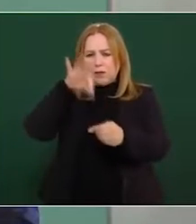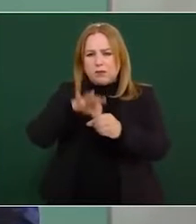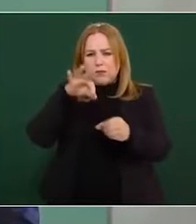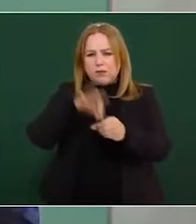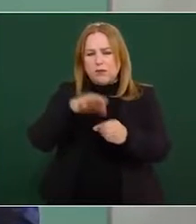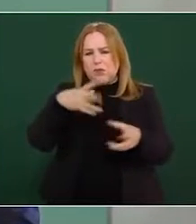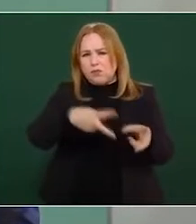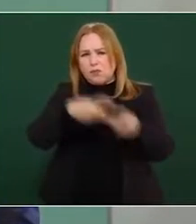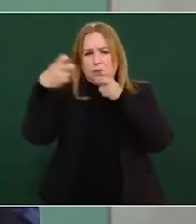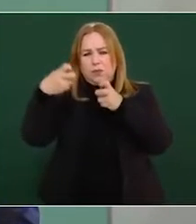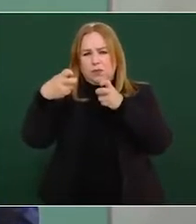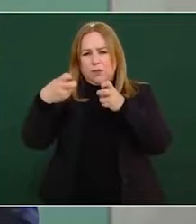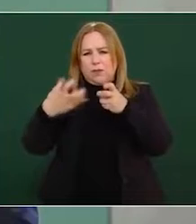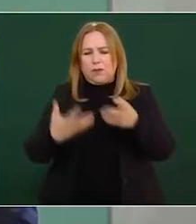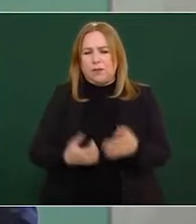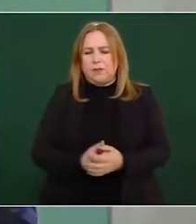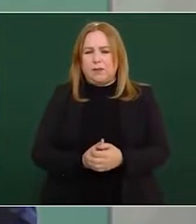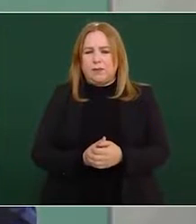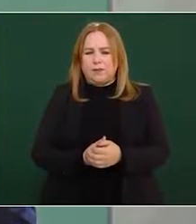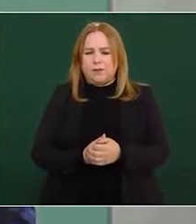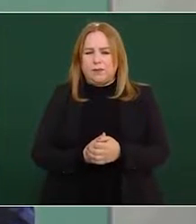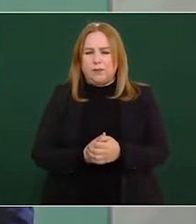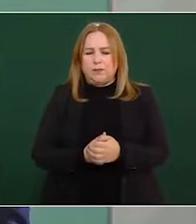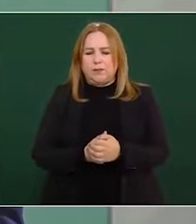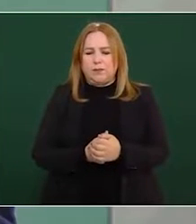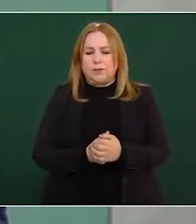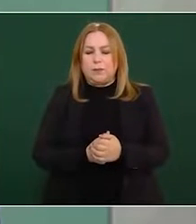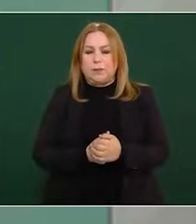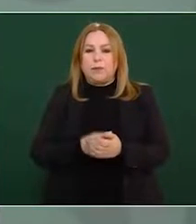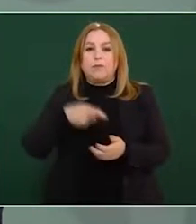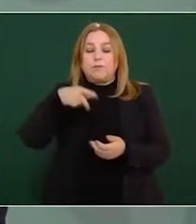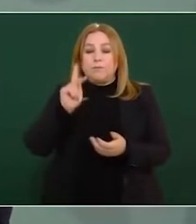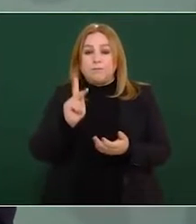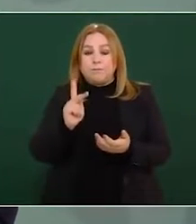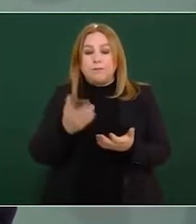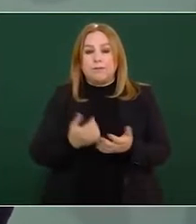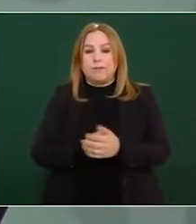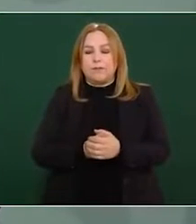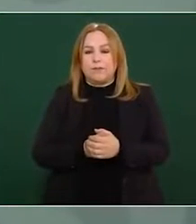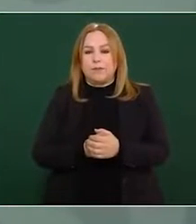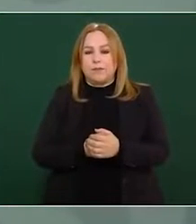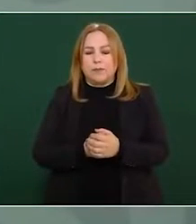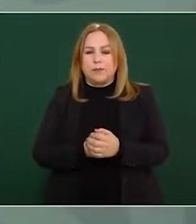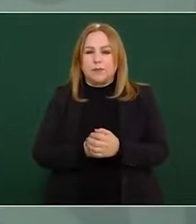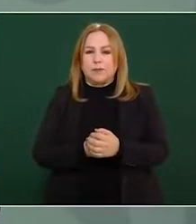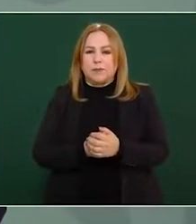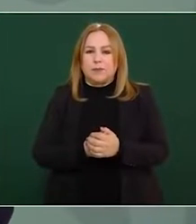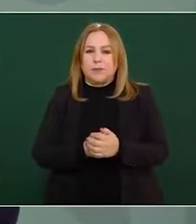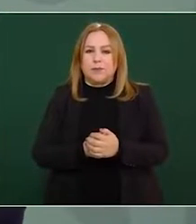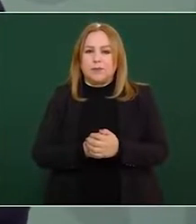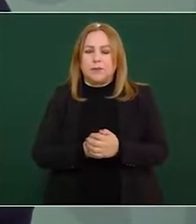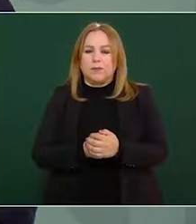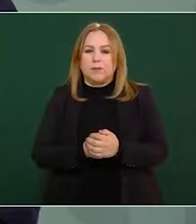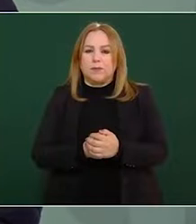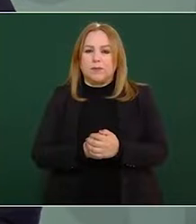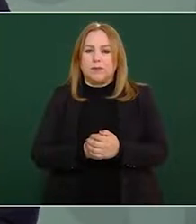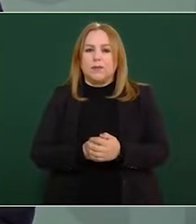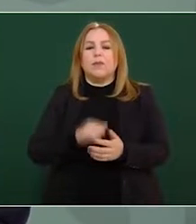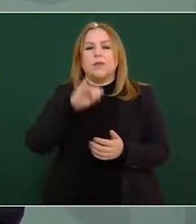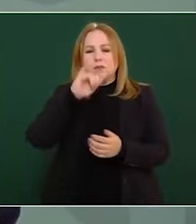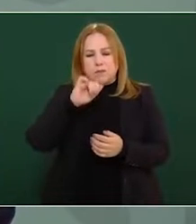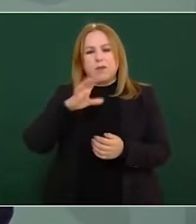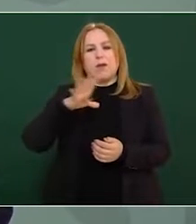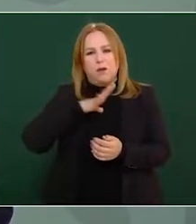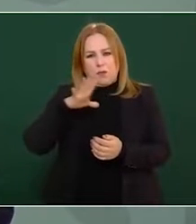pero sí tuvo un